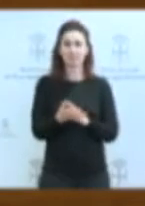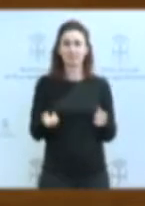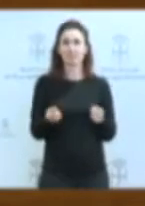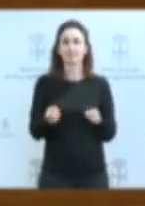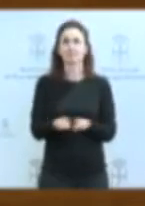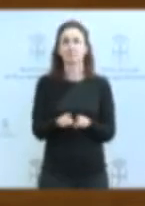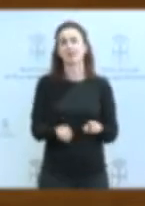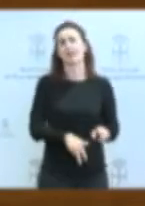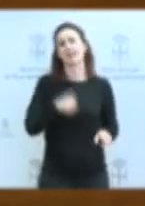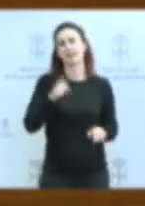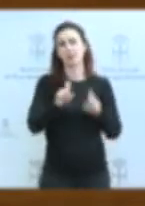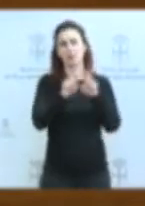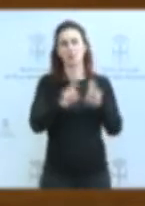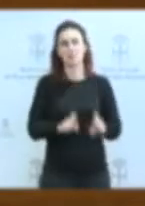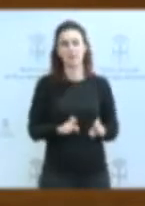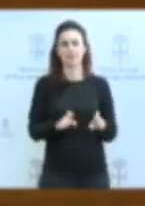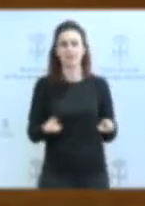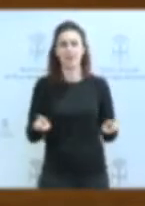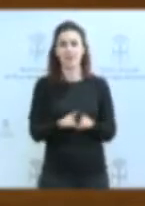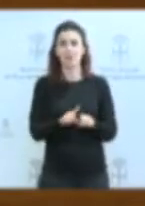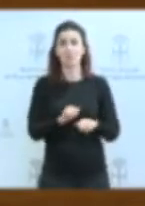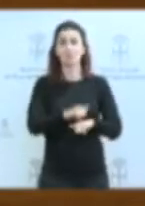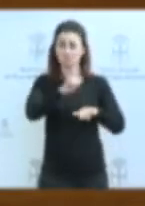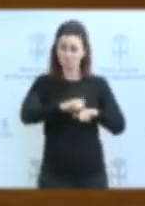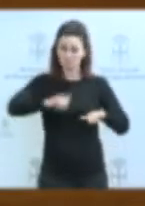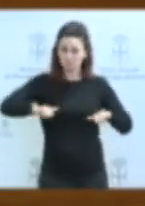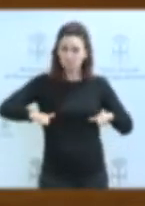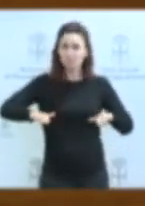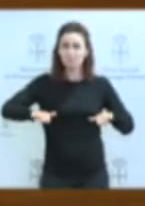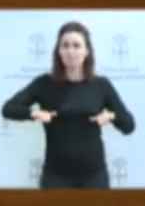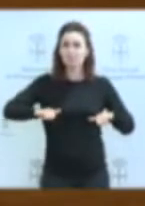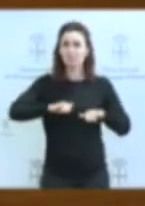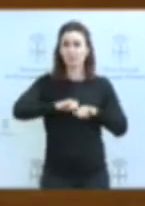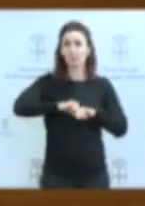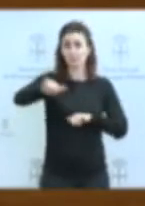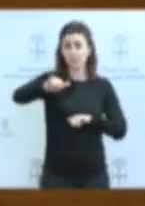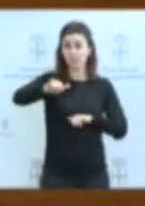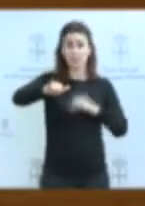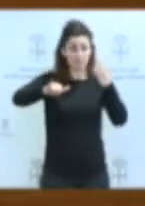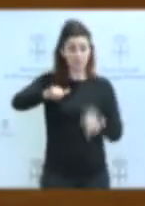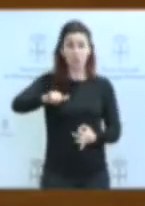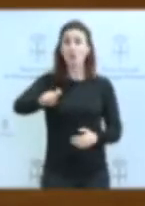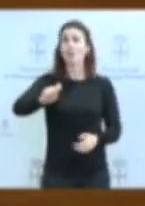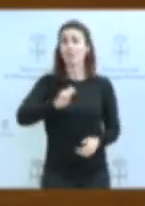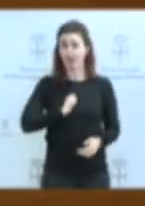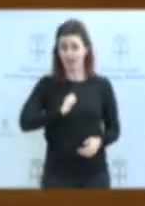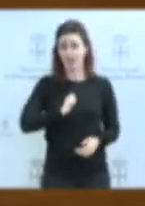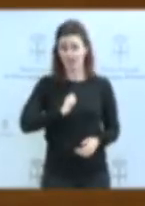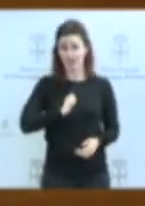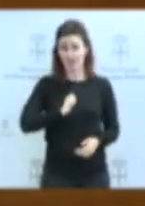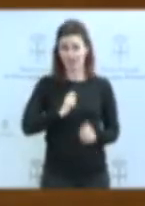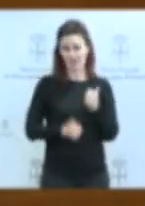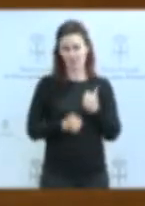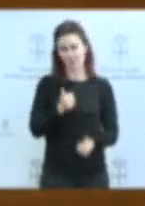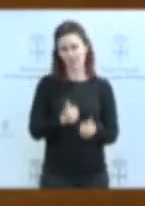en aeropuertos contando con que iba a serles asignado precisamente este concurso a nivel nacional. Nosotros creemos que se